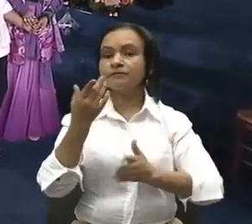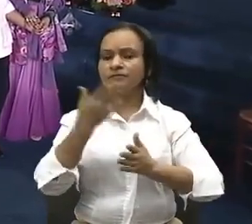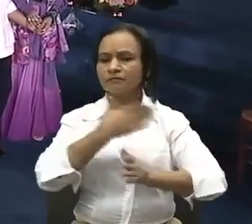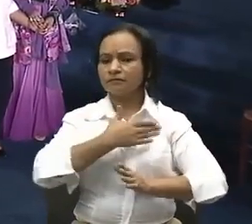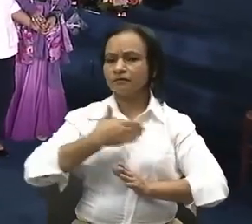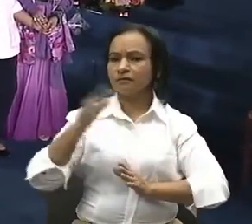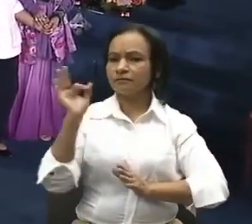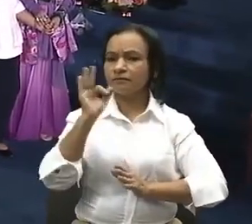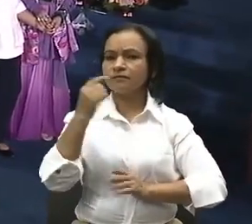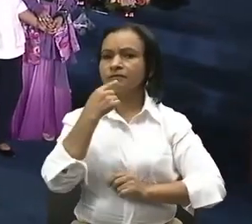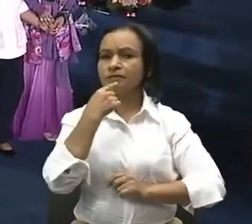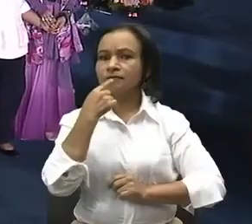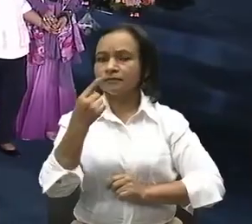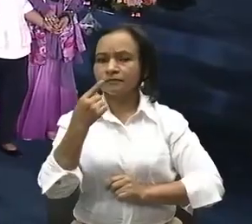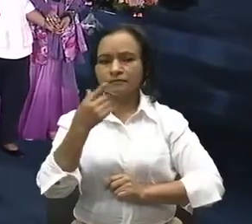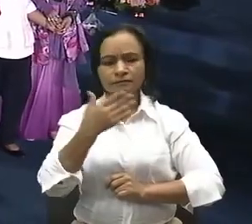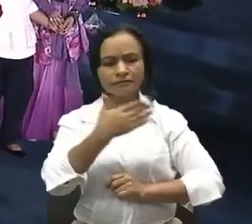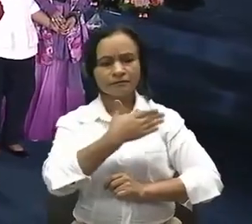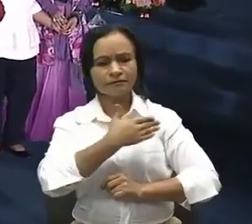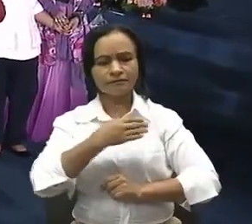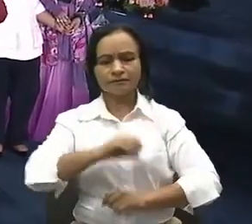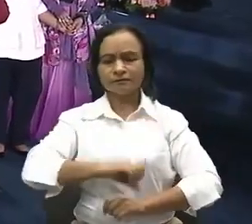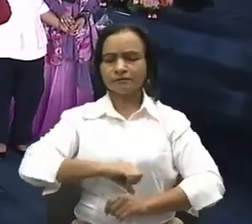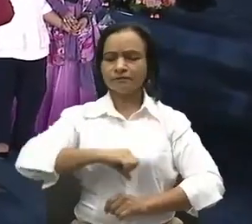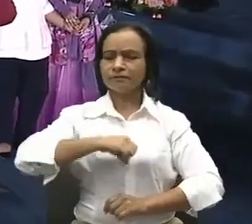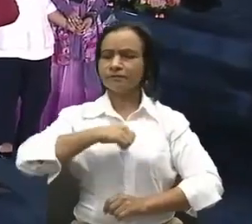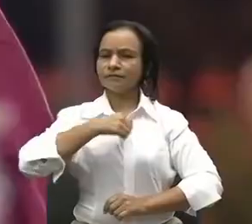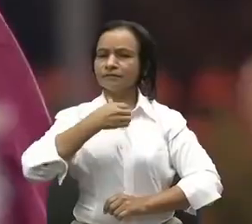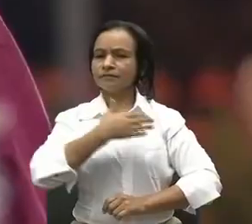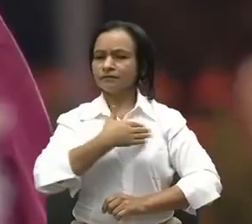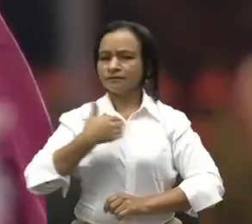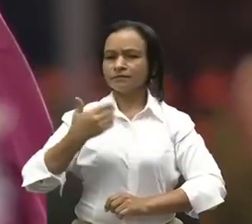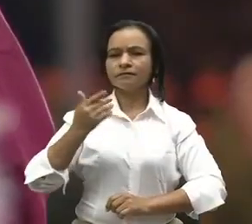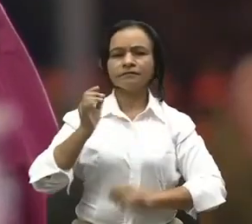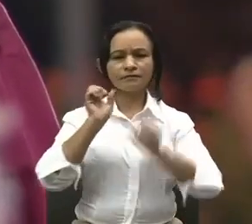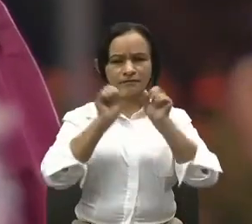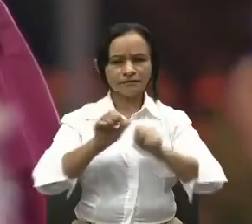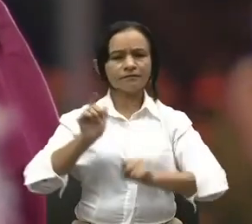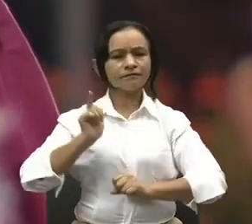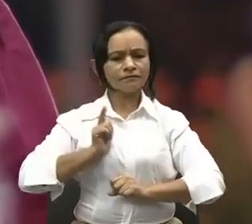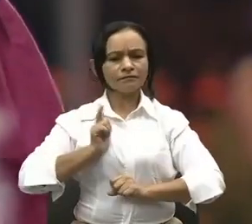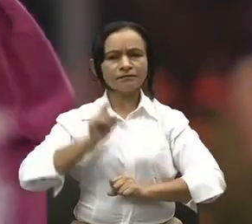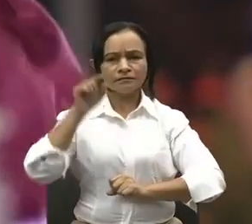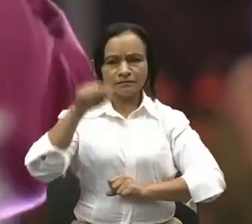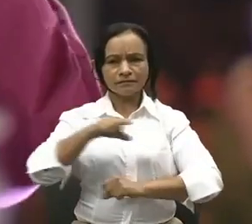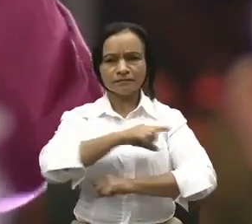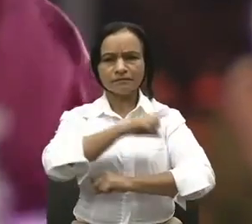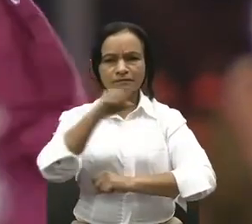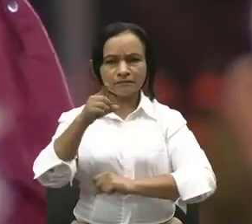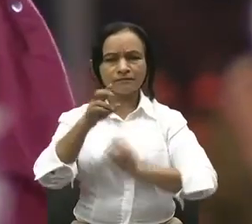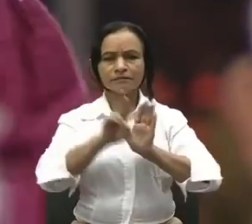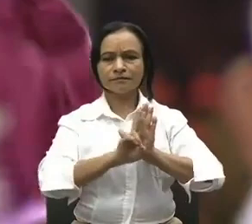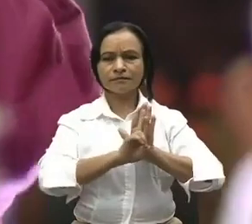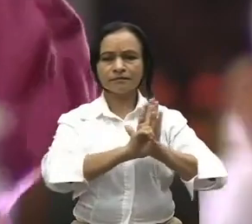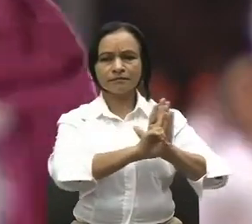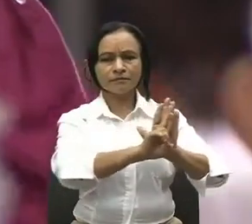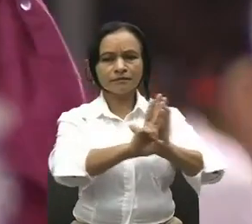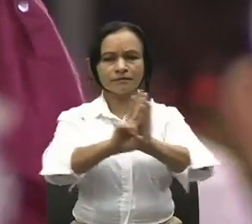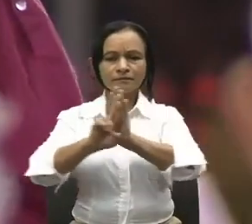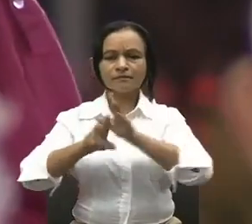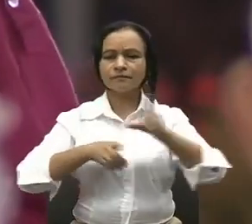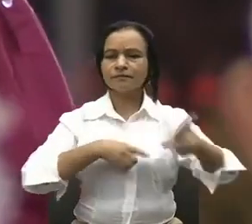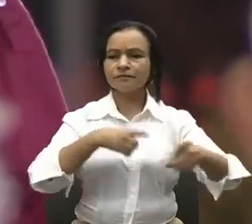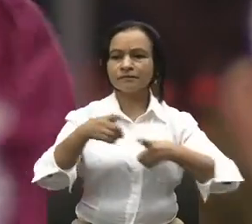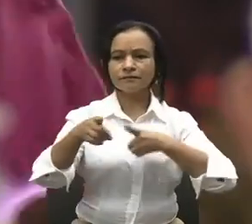expresión, qué mayor orgullo que tener aquí como representantes y